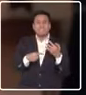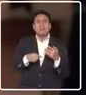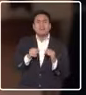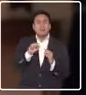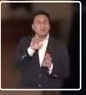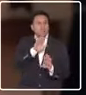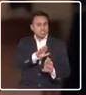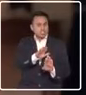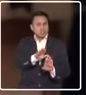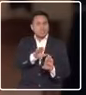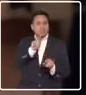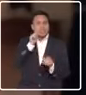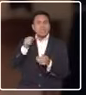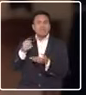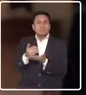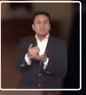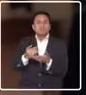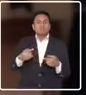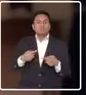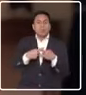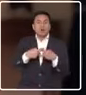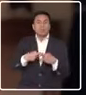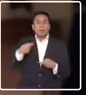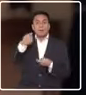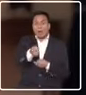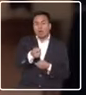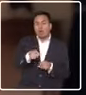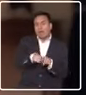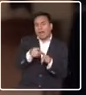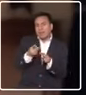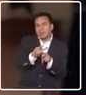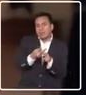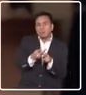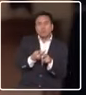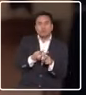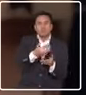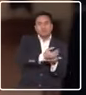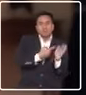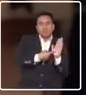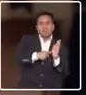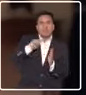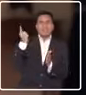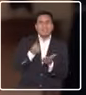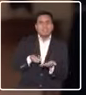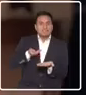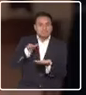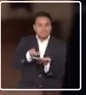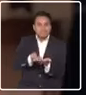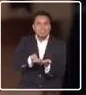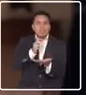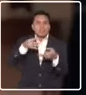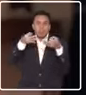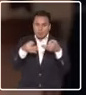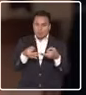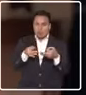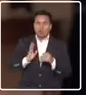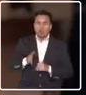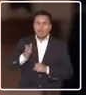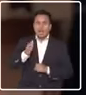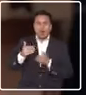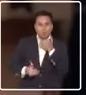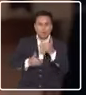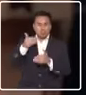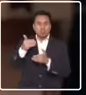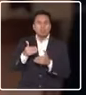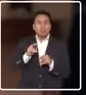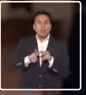maneras recibiendo dividendos como accionista con el pago de arrendamiento de regalías e impuestos generales con el aseguramiento de la continuidad